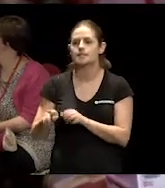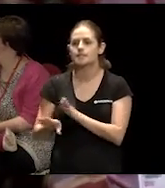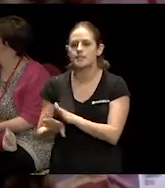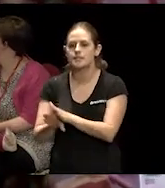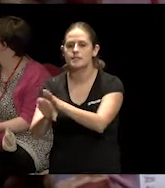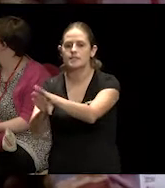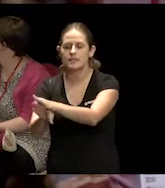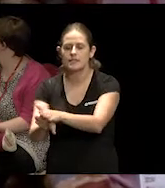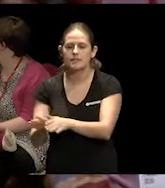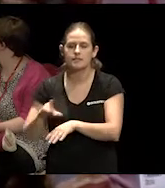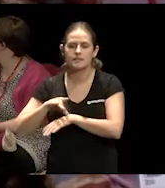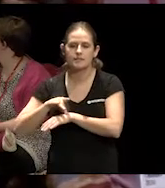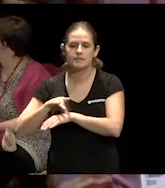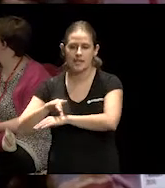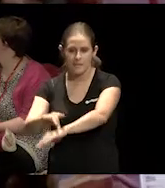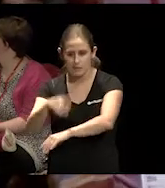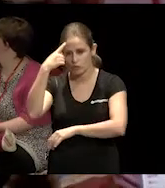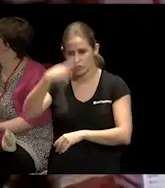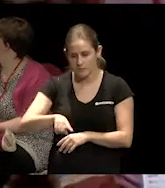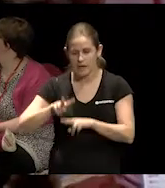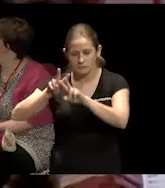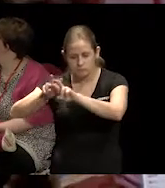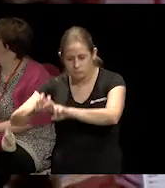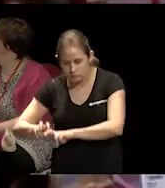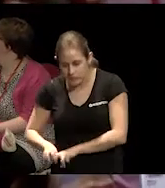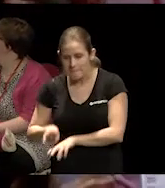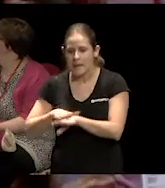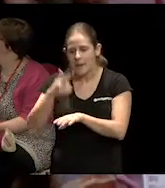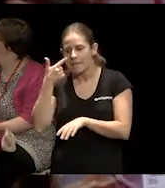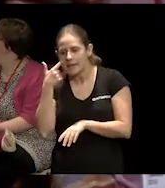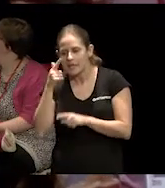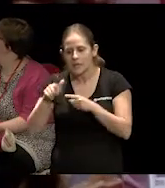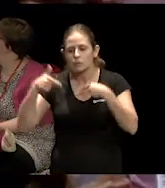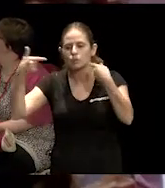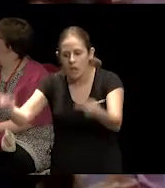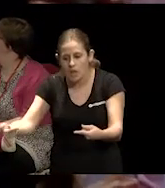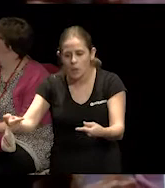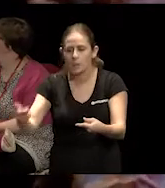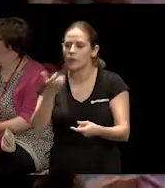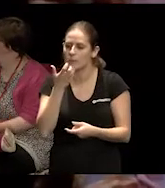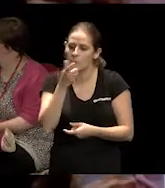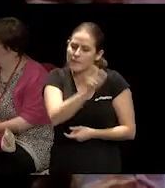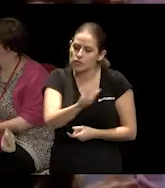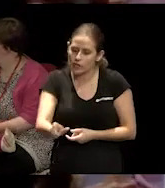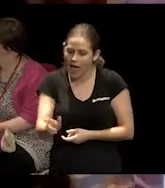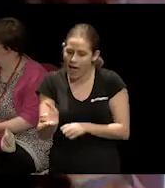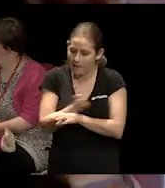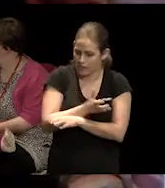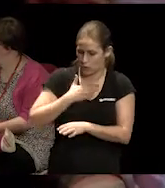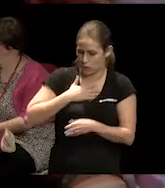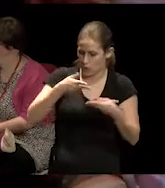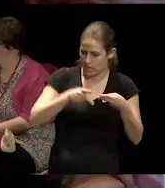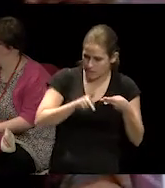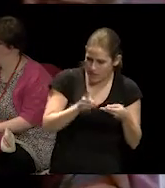lo que has hecho en la infancia, en los campos de refugiados, y si hay gente que se ha formado contigo y está acompañando también ese proyecto